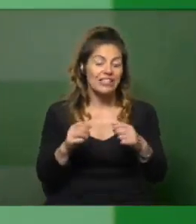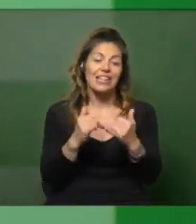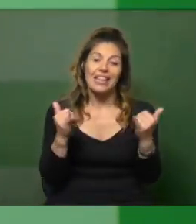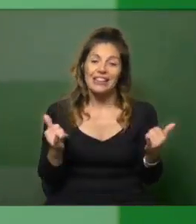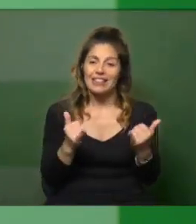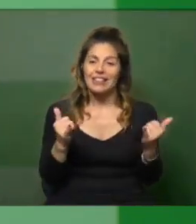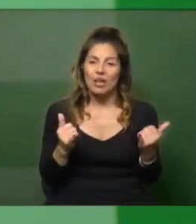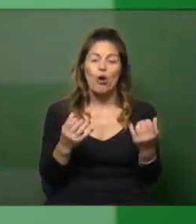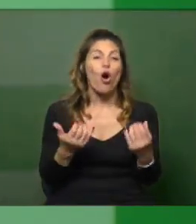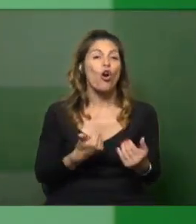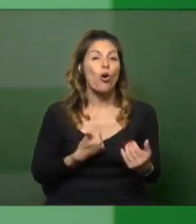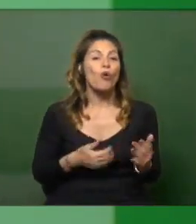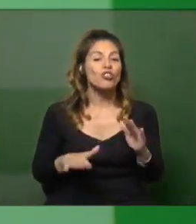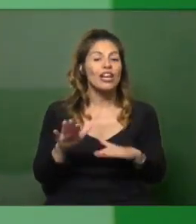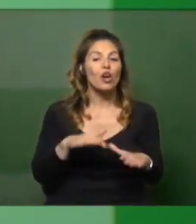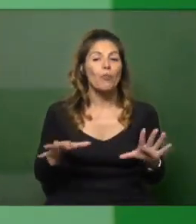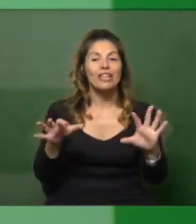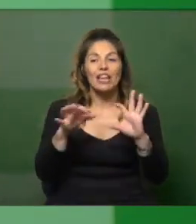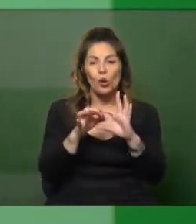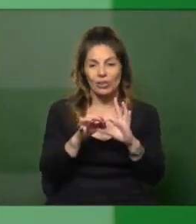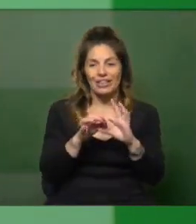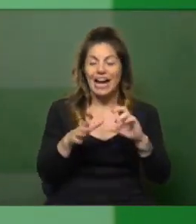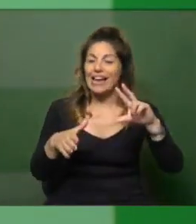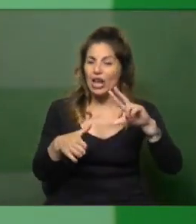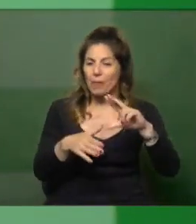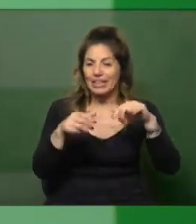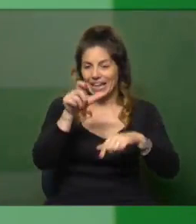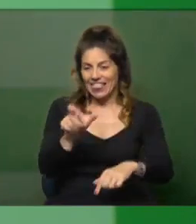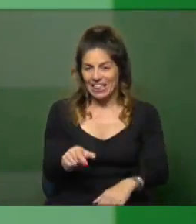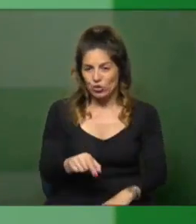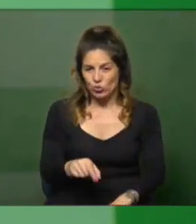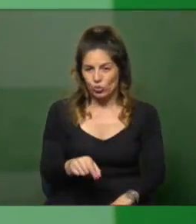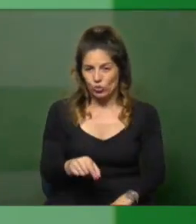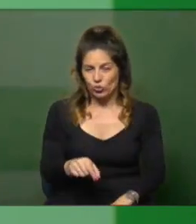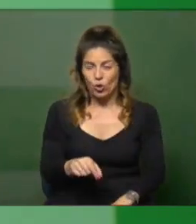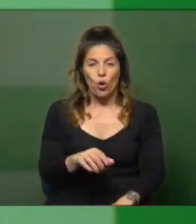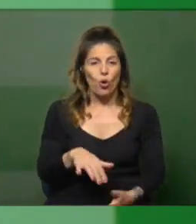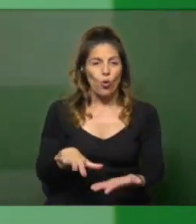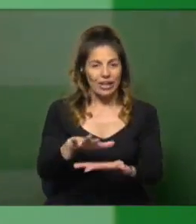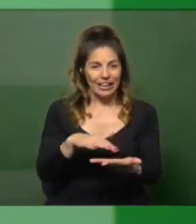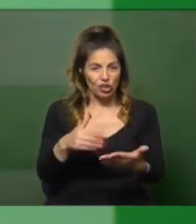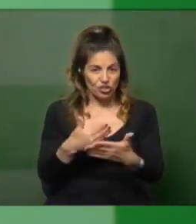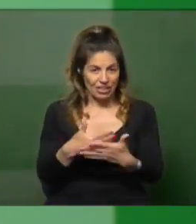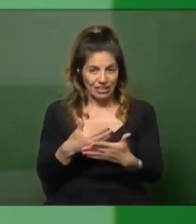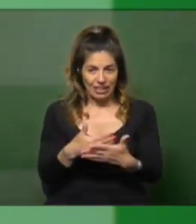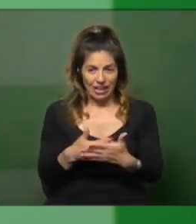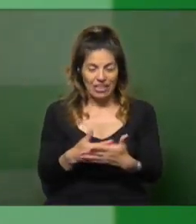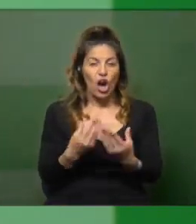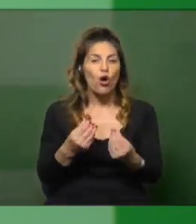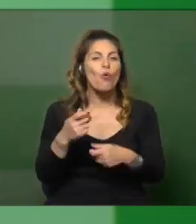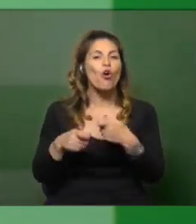es Cómo se recompone la unidad en América del Sur para decir una región un poco más cercana Cómo